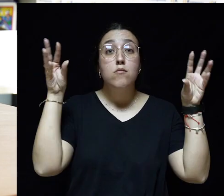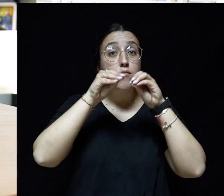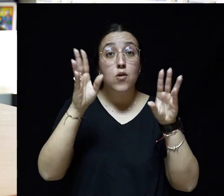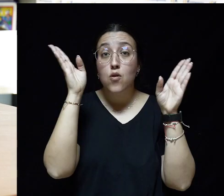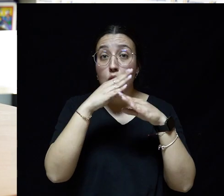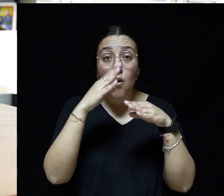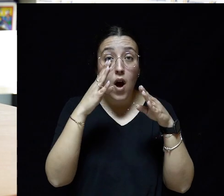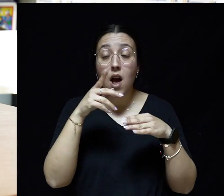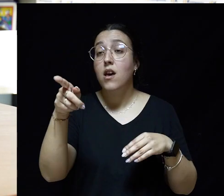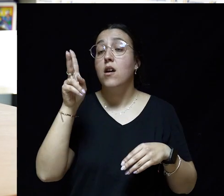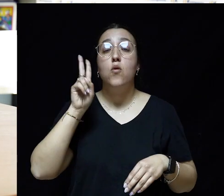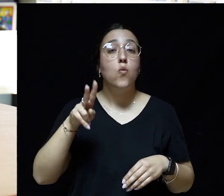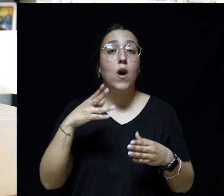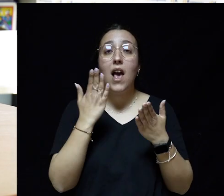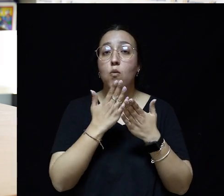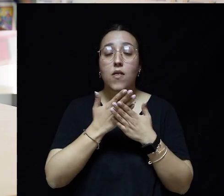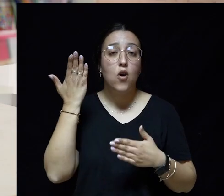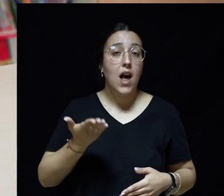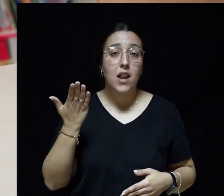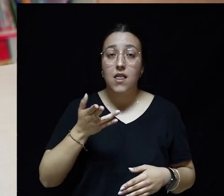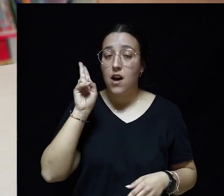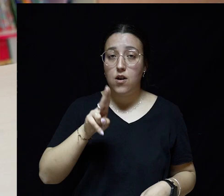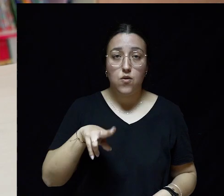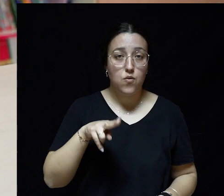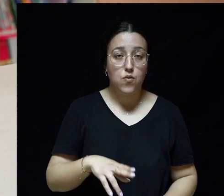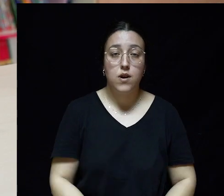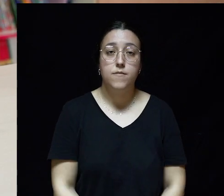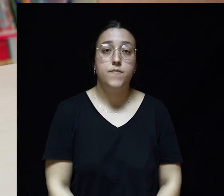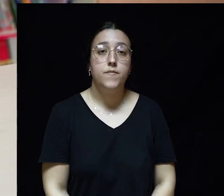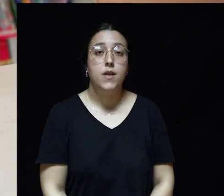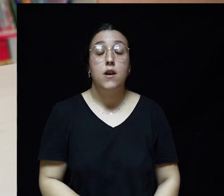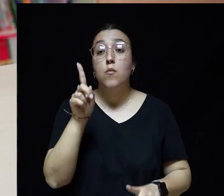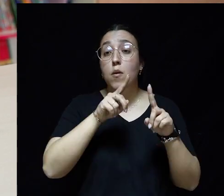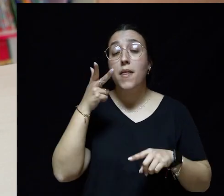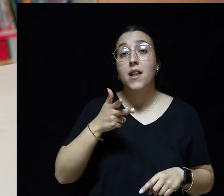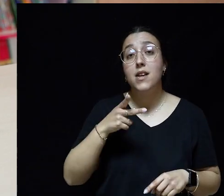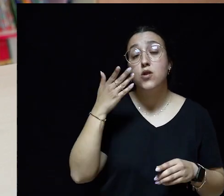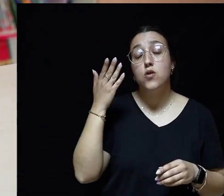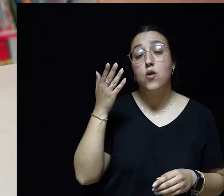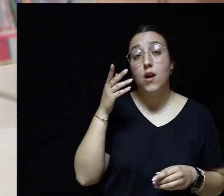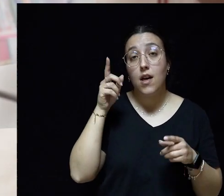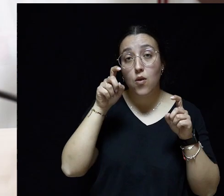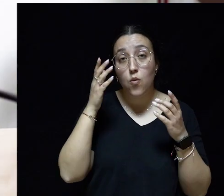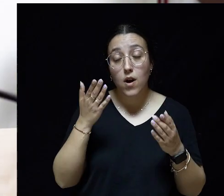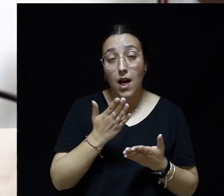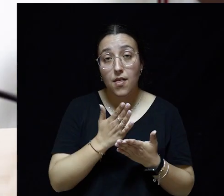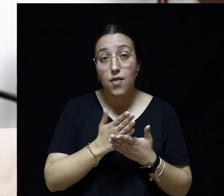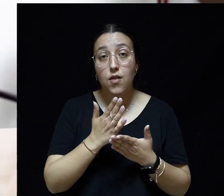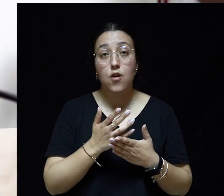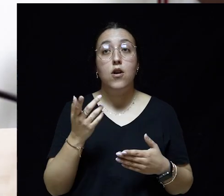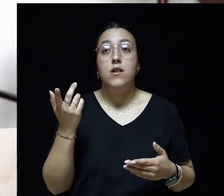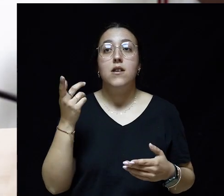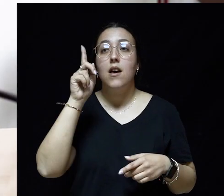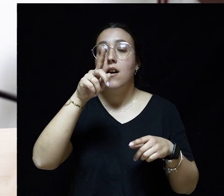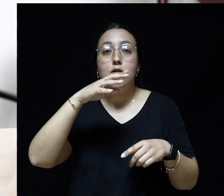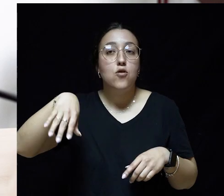del cumplimiento del derecho a la educación en toda su extensión. El problema con el derecho a la educación es que no todo el mundo tiene